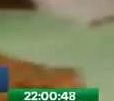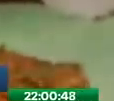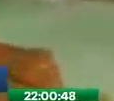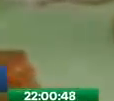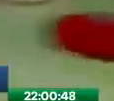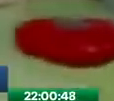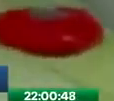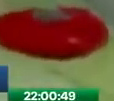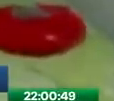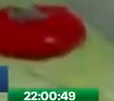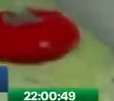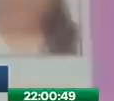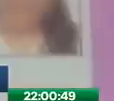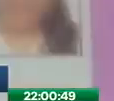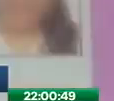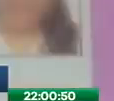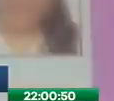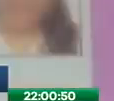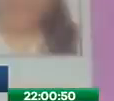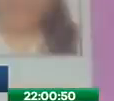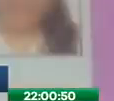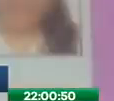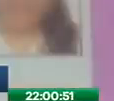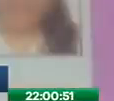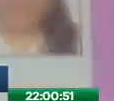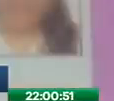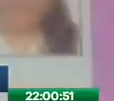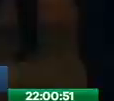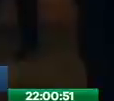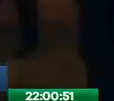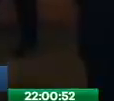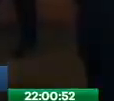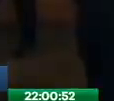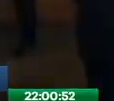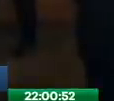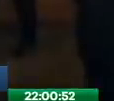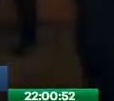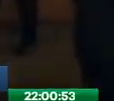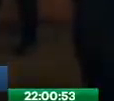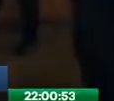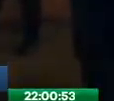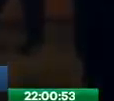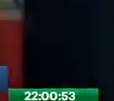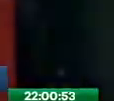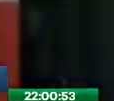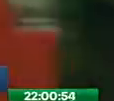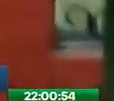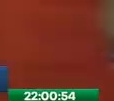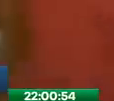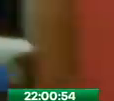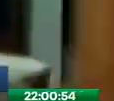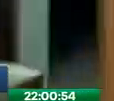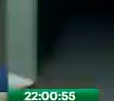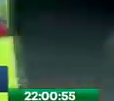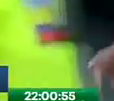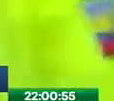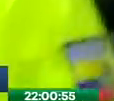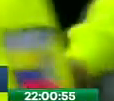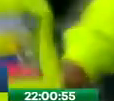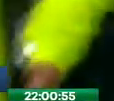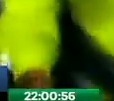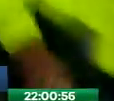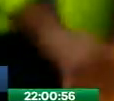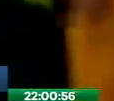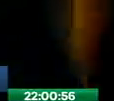Detienen a 6 personas que cobraban $1,300 por cada carnet de discapacidad. Se ejecutaron 10 allanamientos en el norte de Guayaquil y